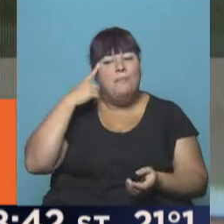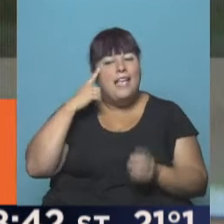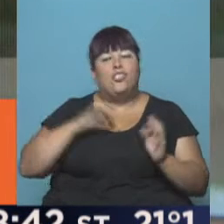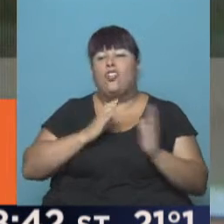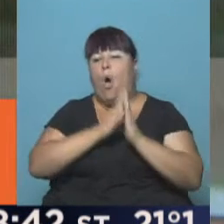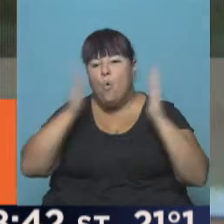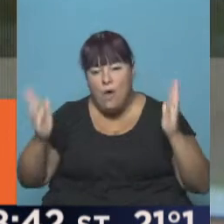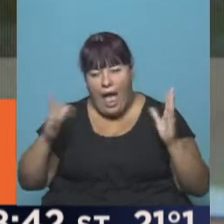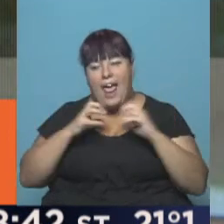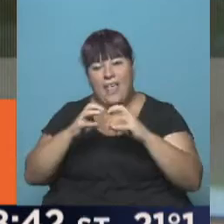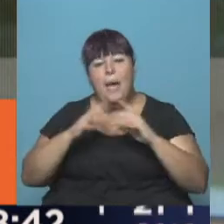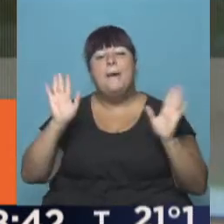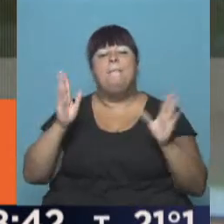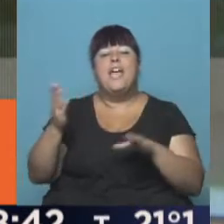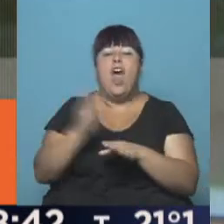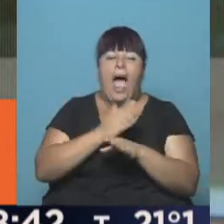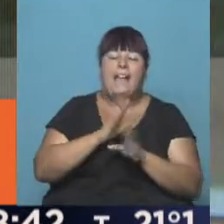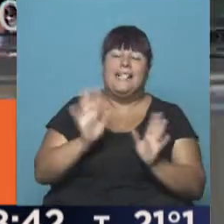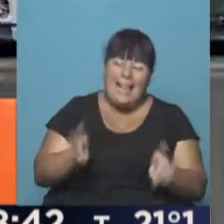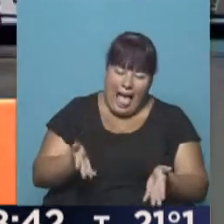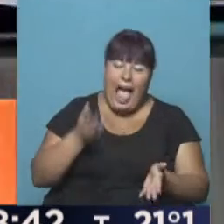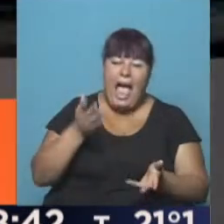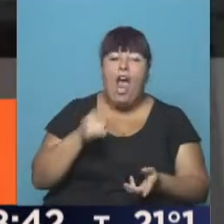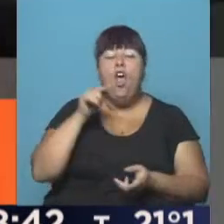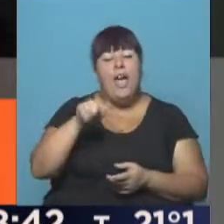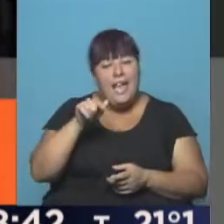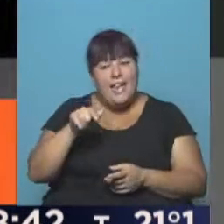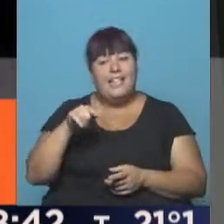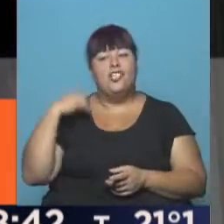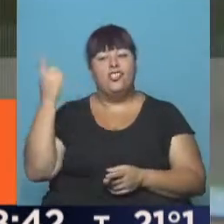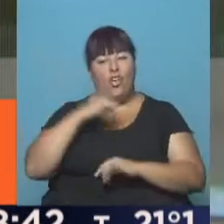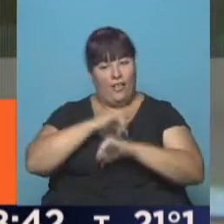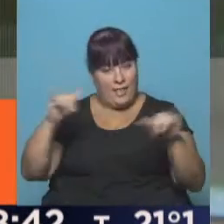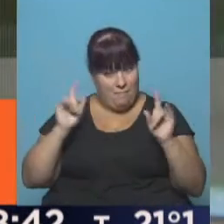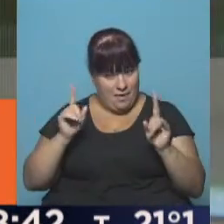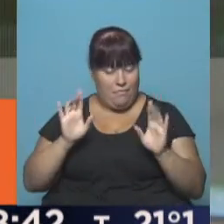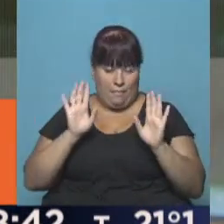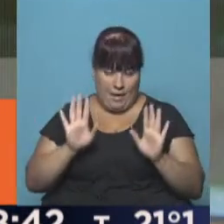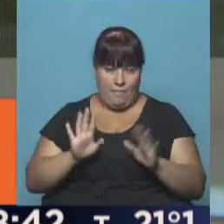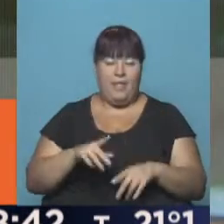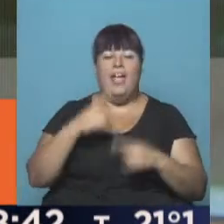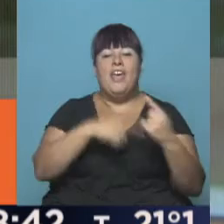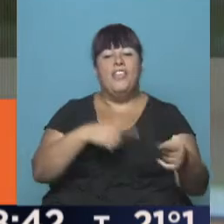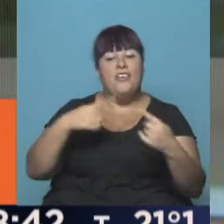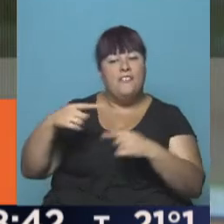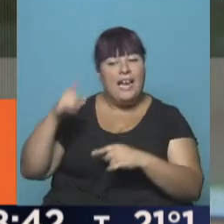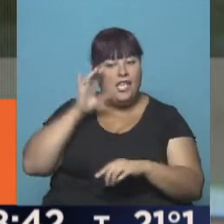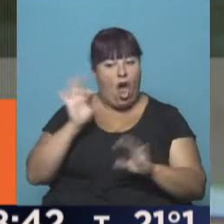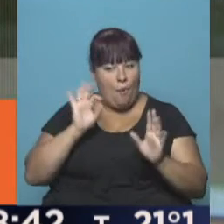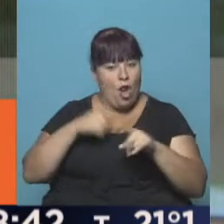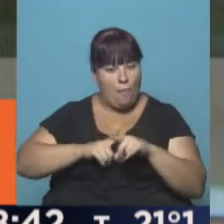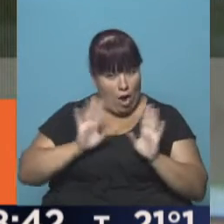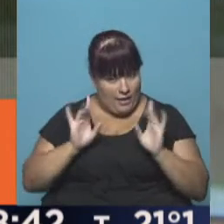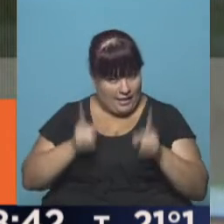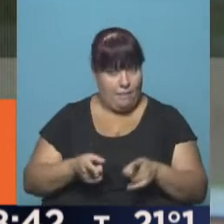durante todo el año es claro esto es lo que muchos anunciamos desde distintas perspectivas políticas